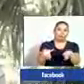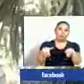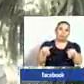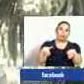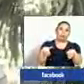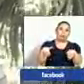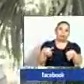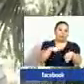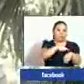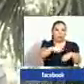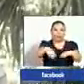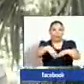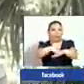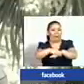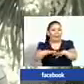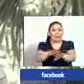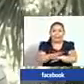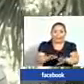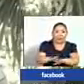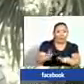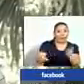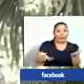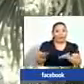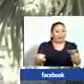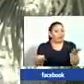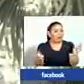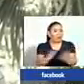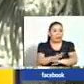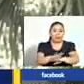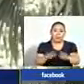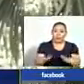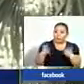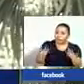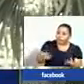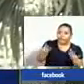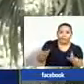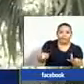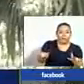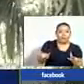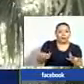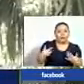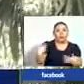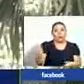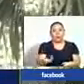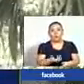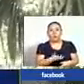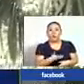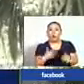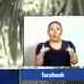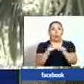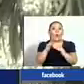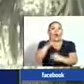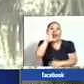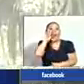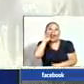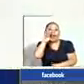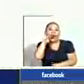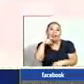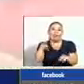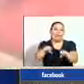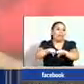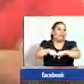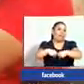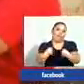Nuestro producto, el calzado, no ha jalado nada. Nos quedamos sin pedidos. Hemos quedado completamente, como dicen, arruinados.